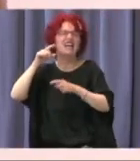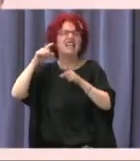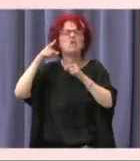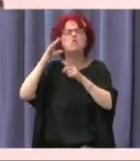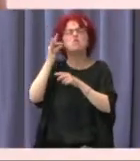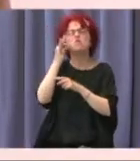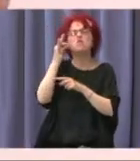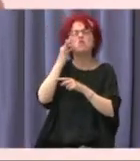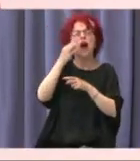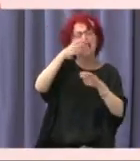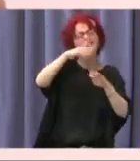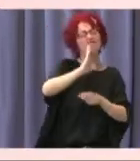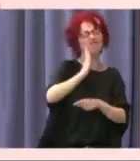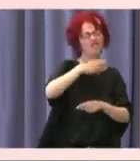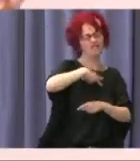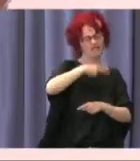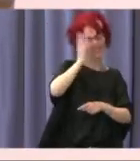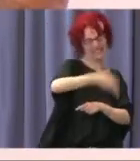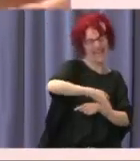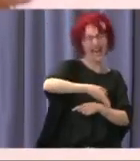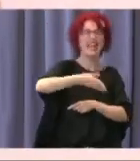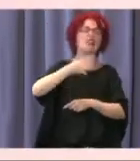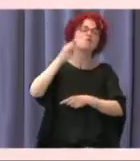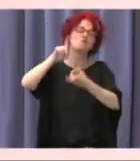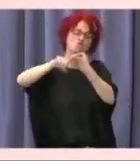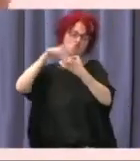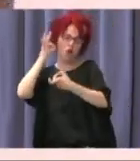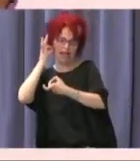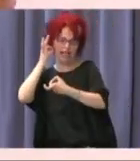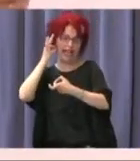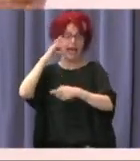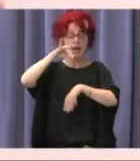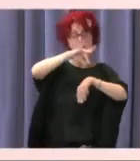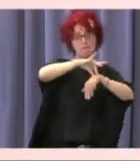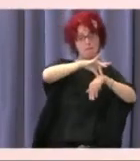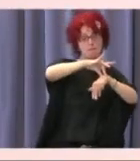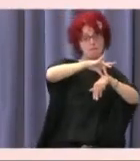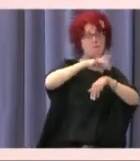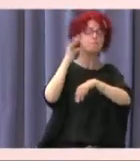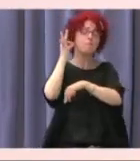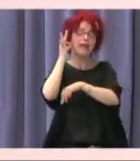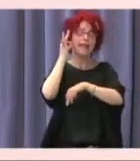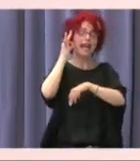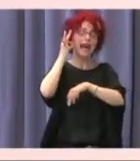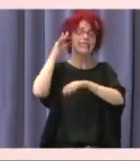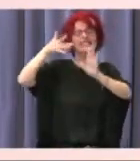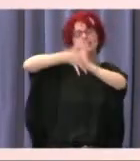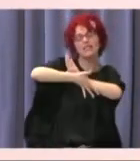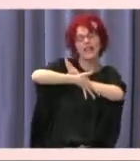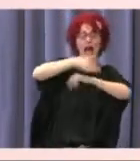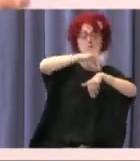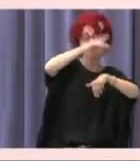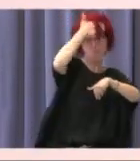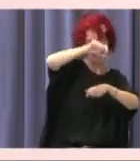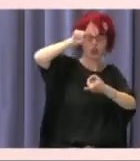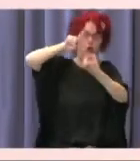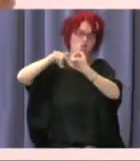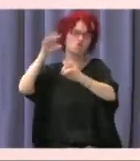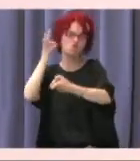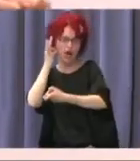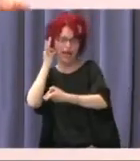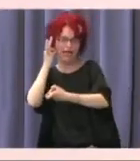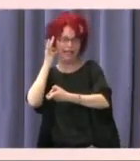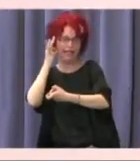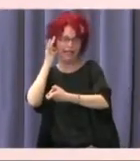mujer del fiscal. Médico, médica, la tercera, coloquial, desusado, mujer del médico. Alcaldesa, la última, coloquial, poco